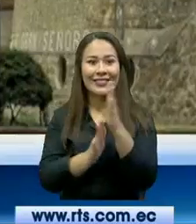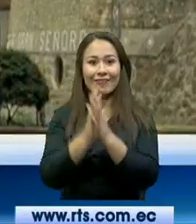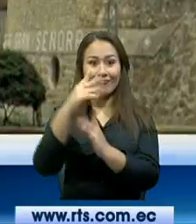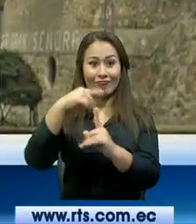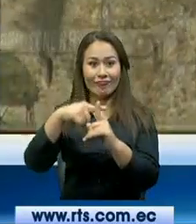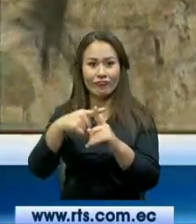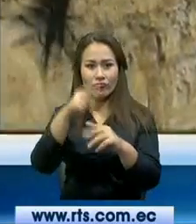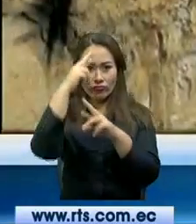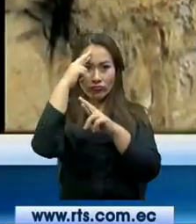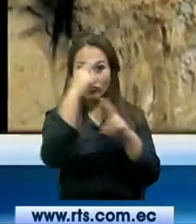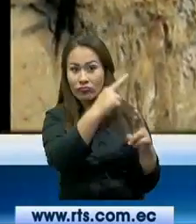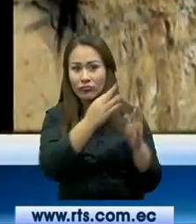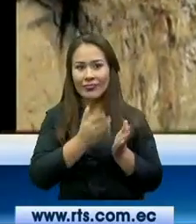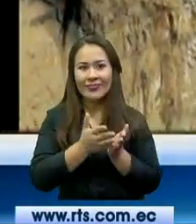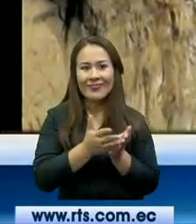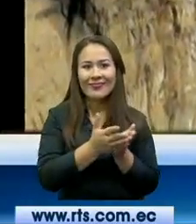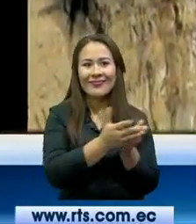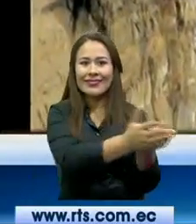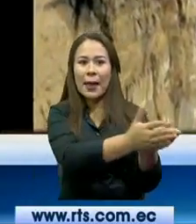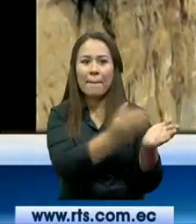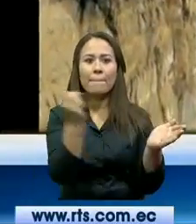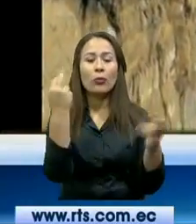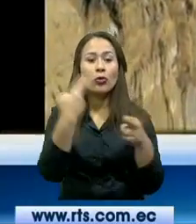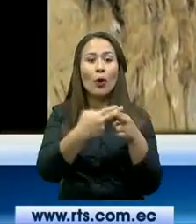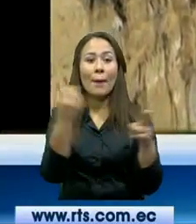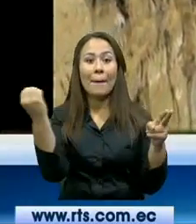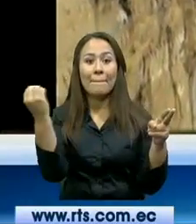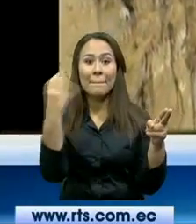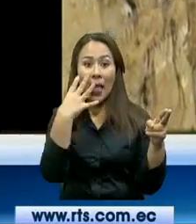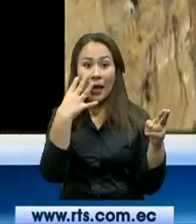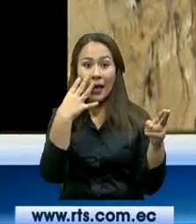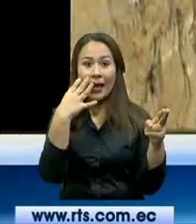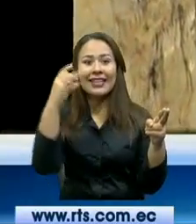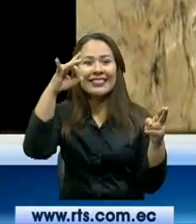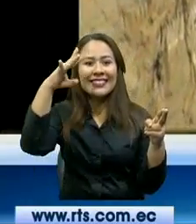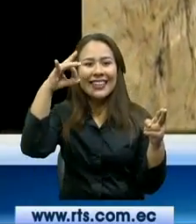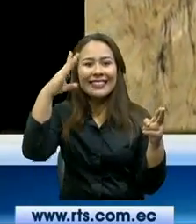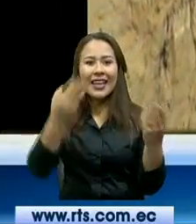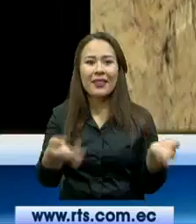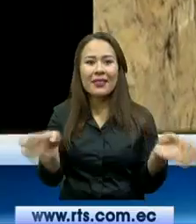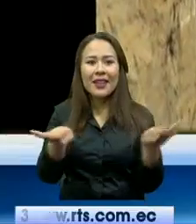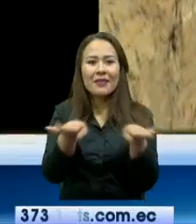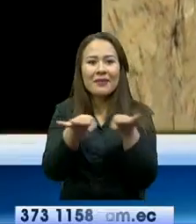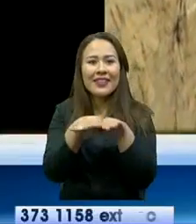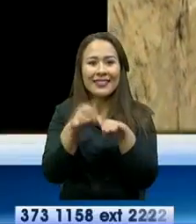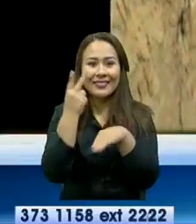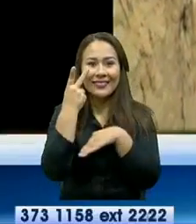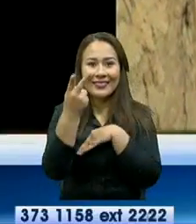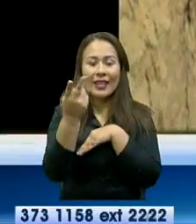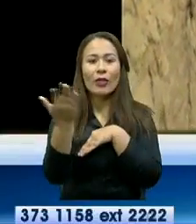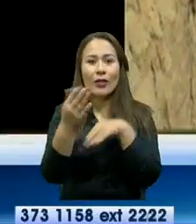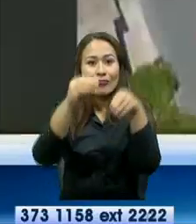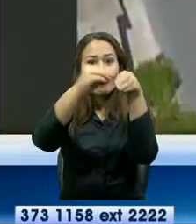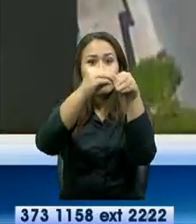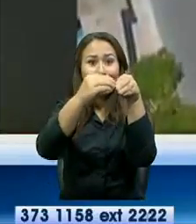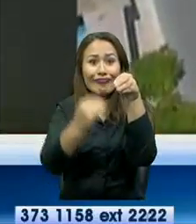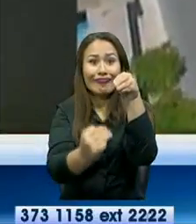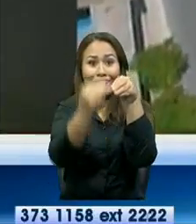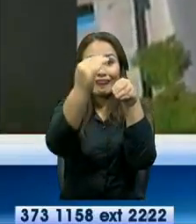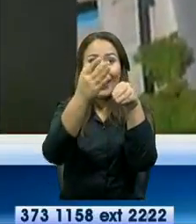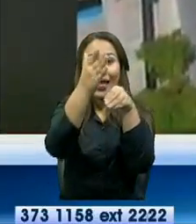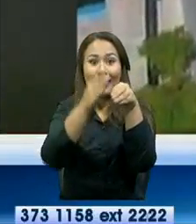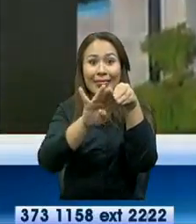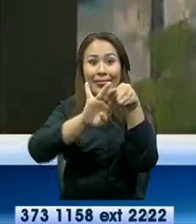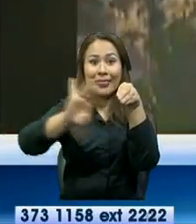Santuario de Olón, Santuario Blanca Estrella del Mar, ubicado en el Cerro de Olón sobre la punta de Montañita,